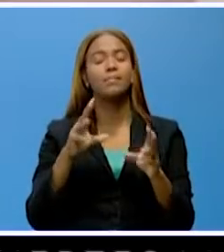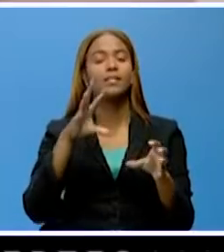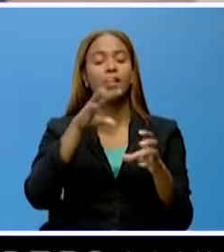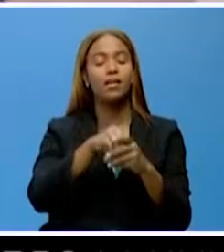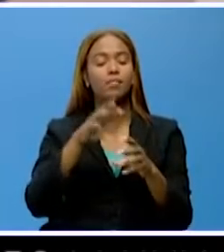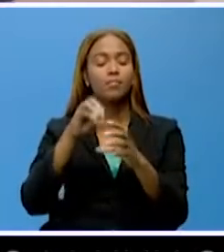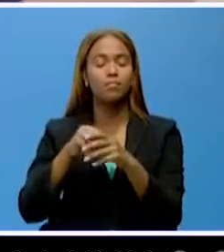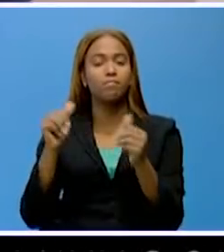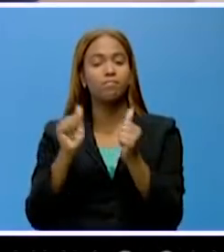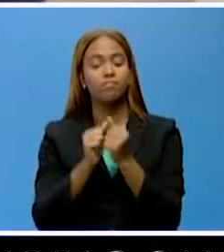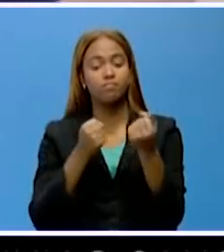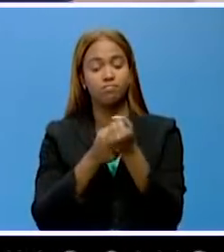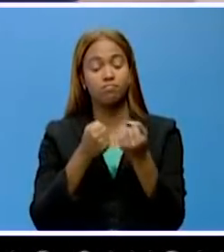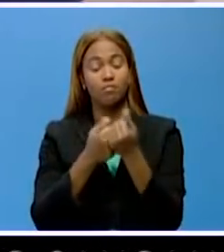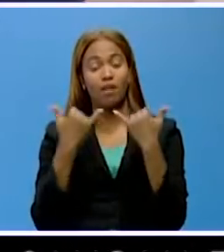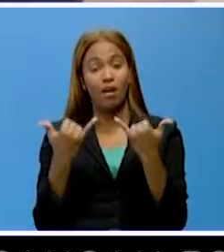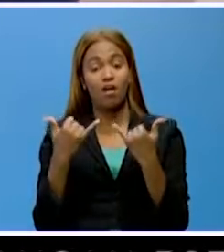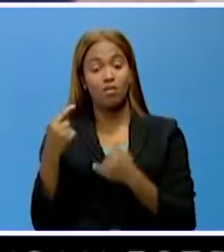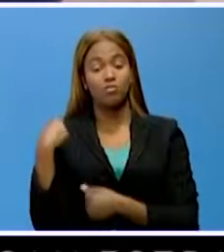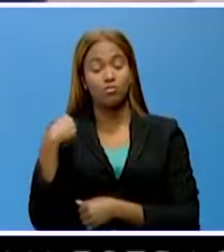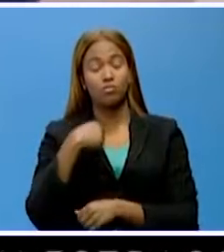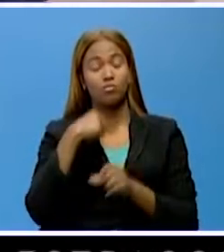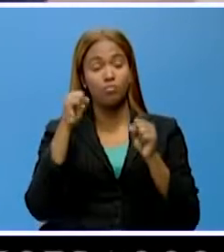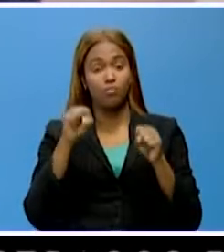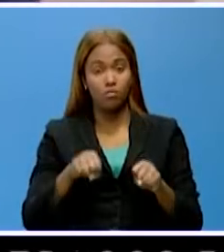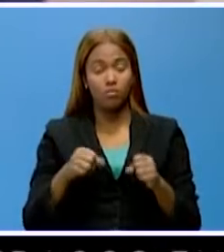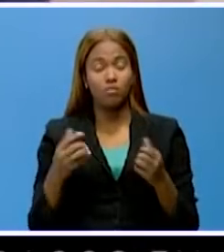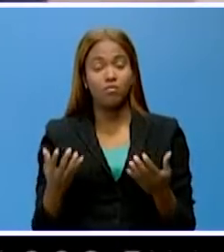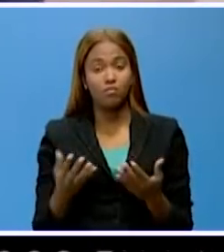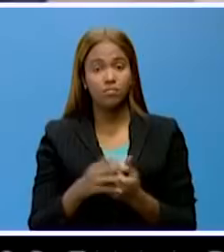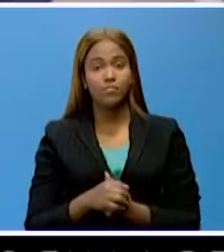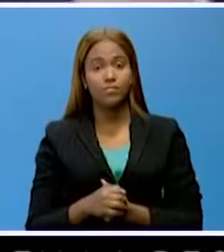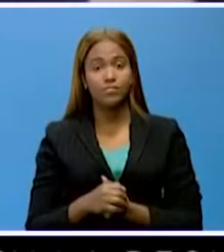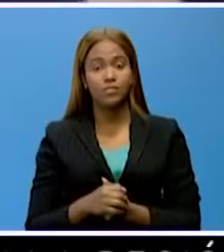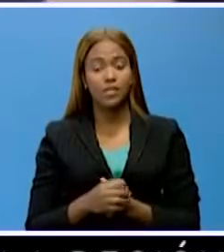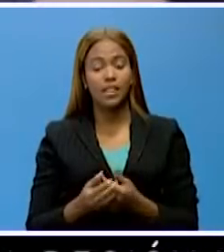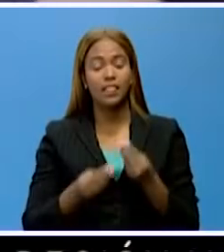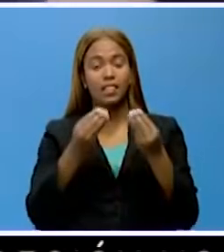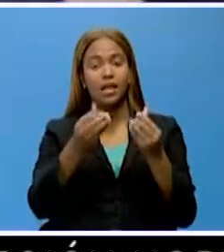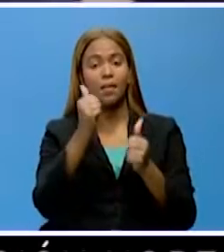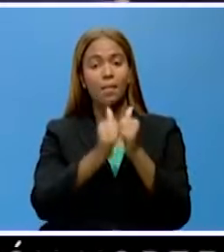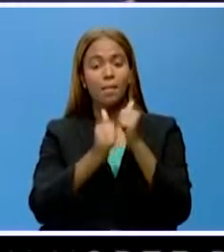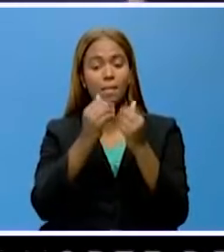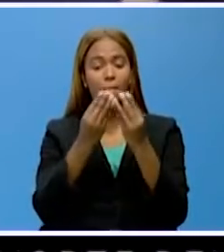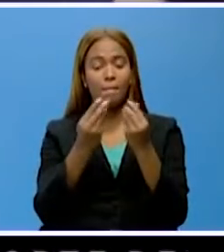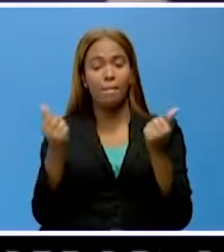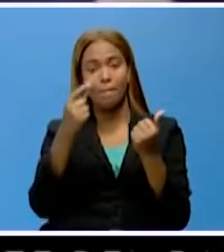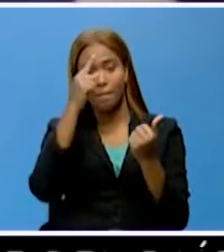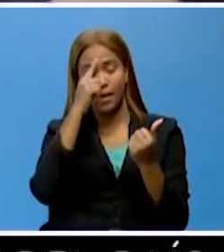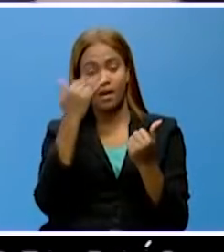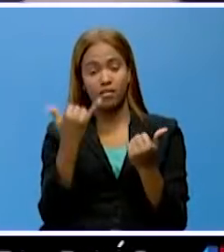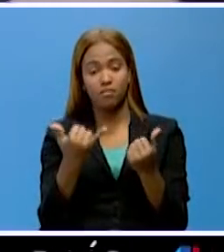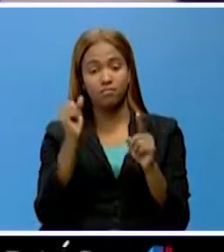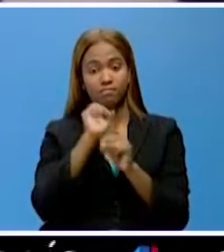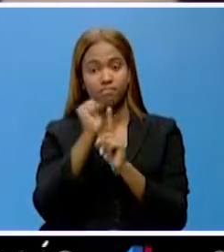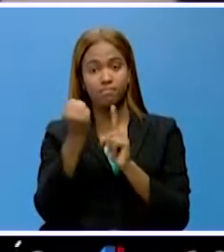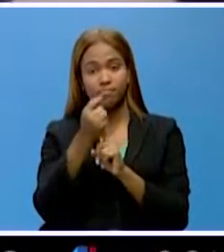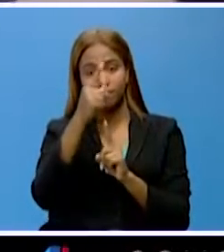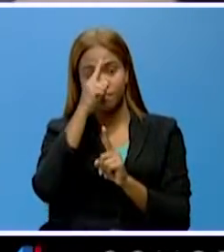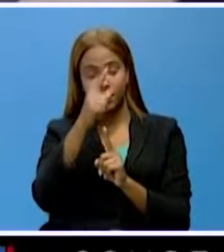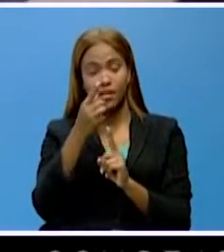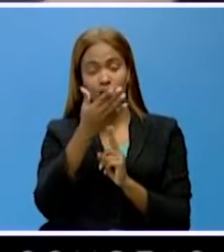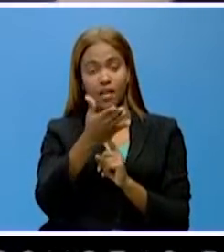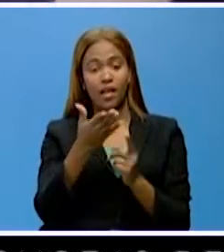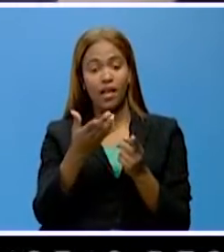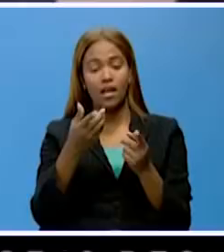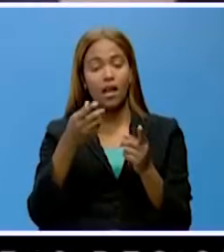integral. Actualmente nosotros podemos dar soluciones diversas a una situación particular de